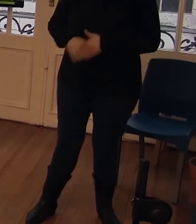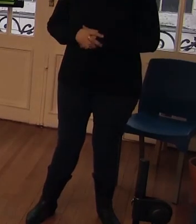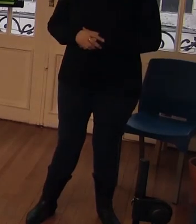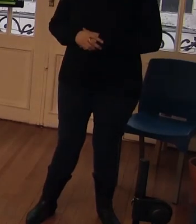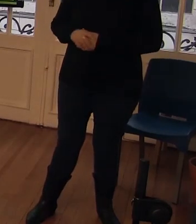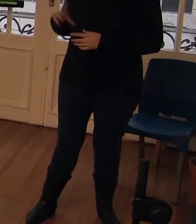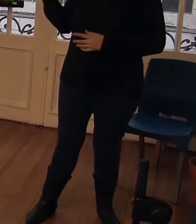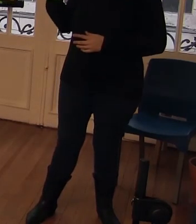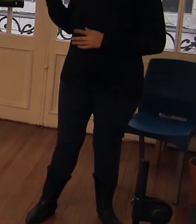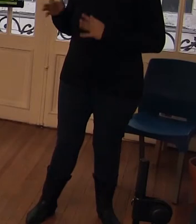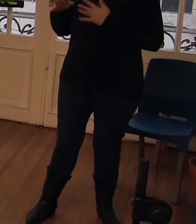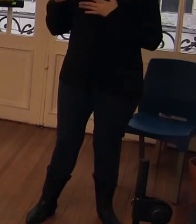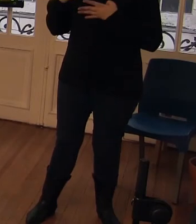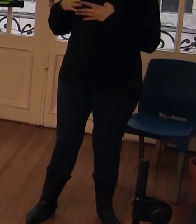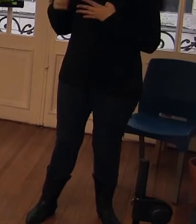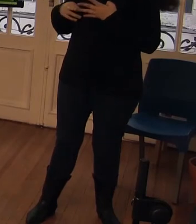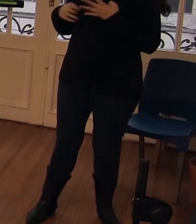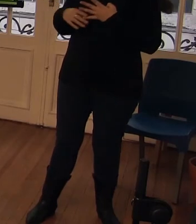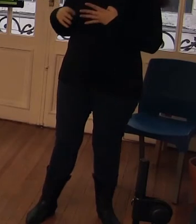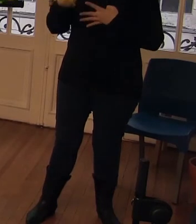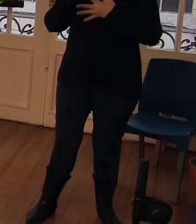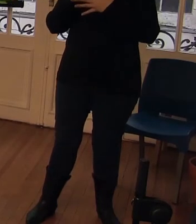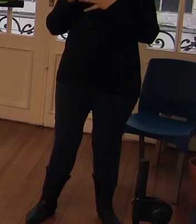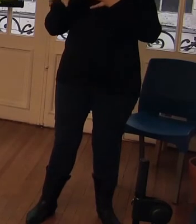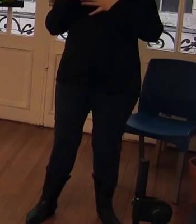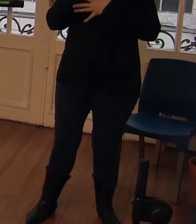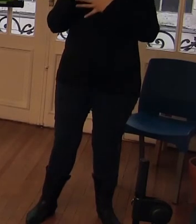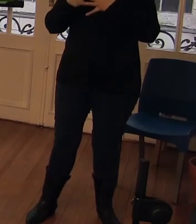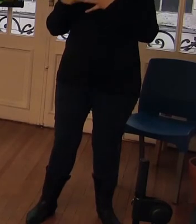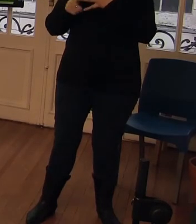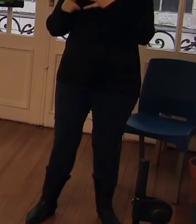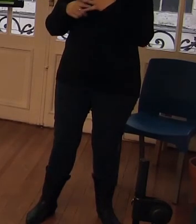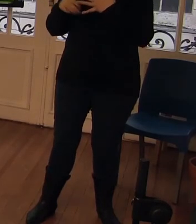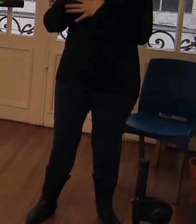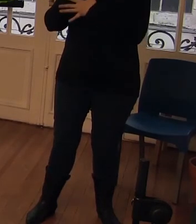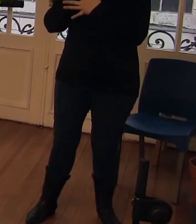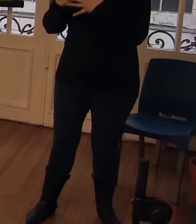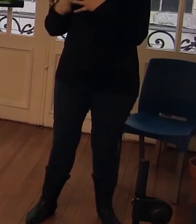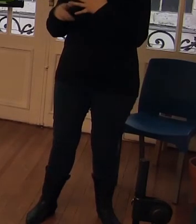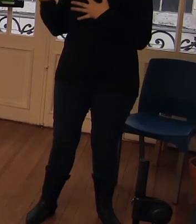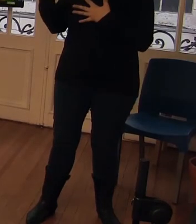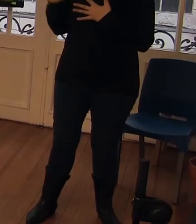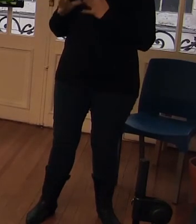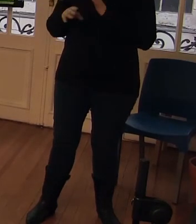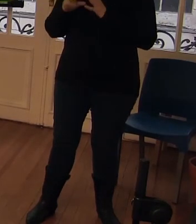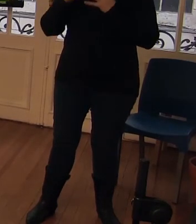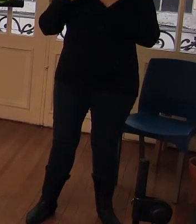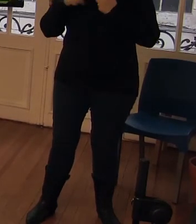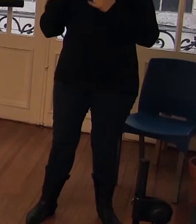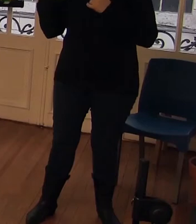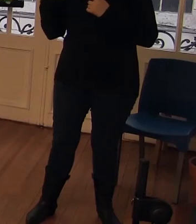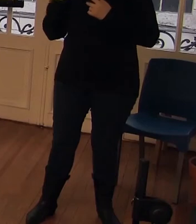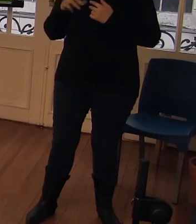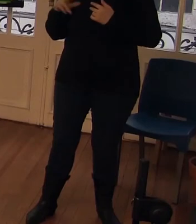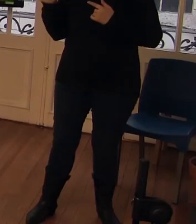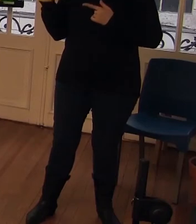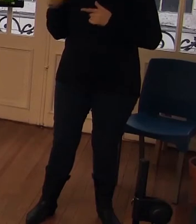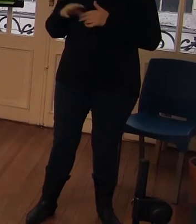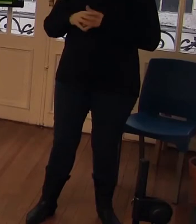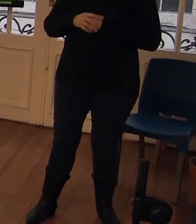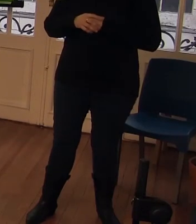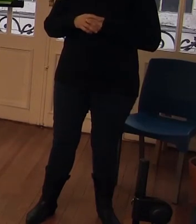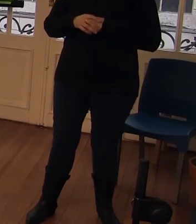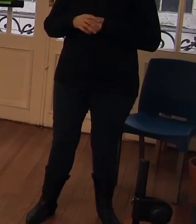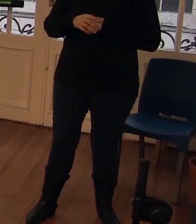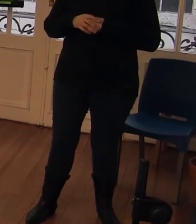vendría a ser mi receta final, digamos. Tengo los pasos duros. Tengo el mapeo de las emociones que